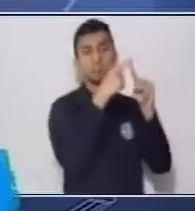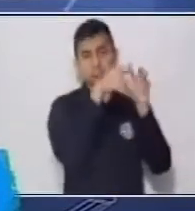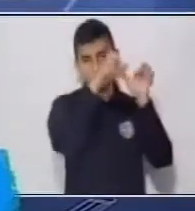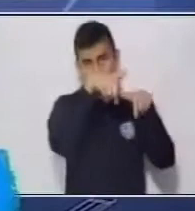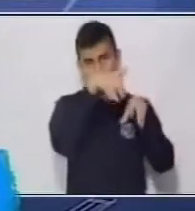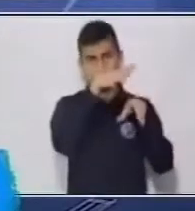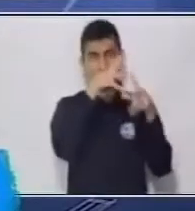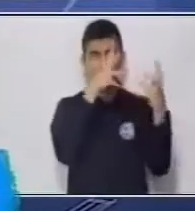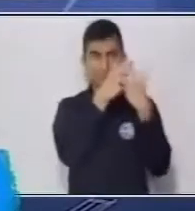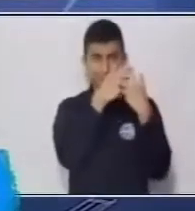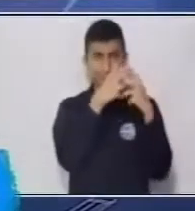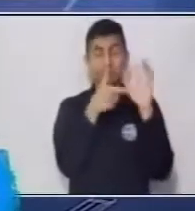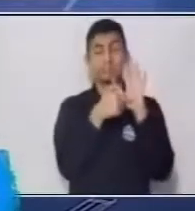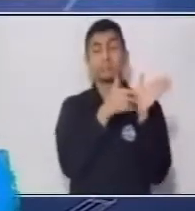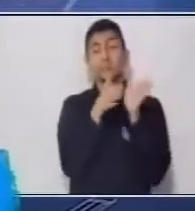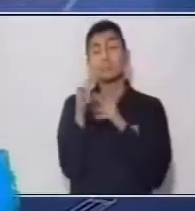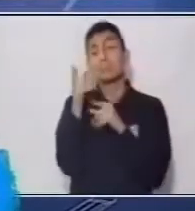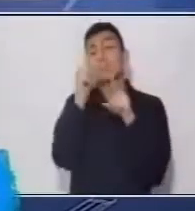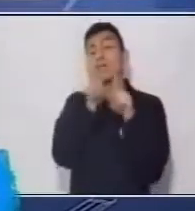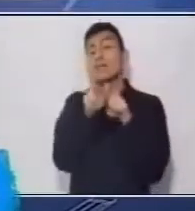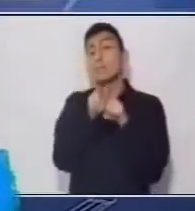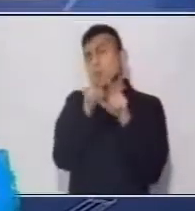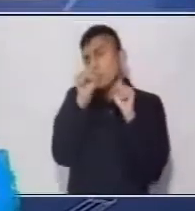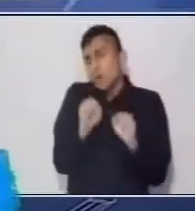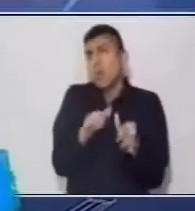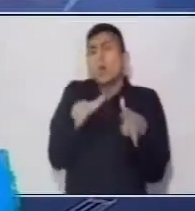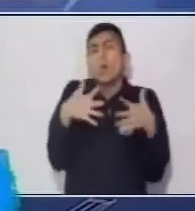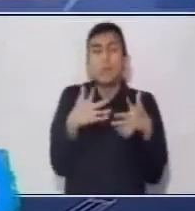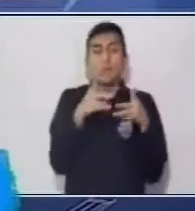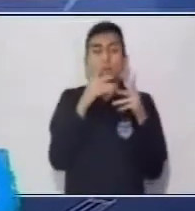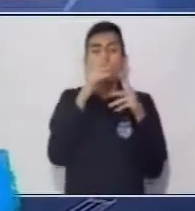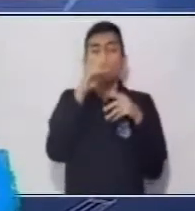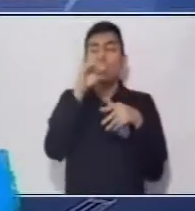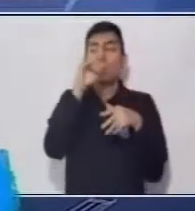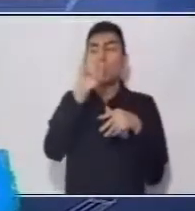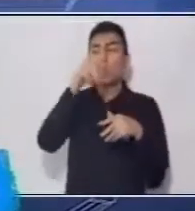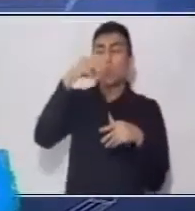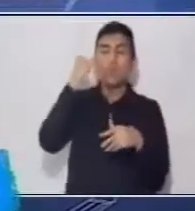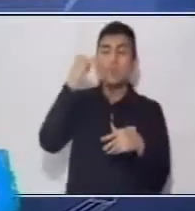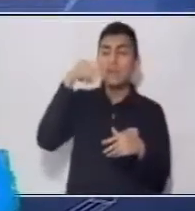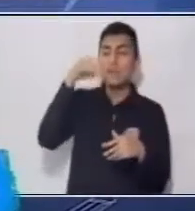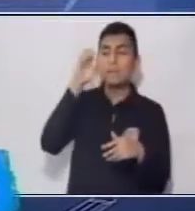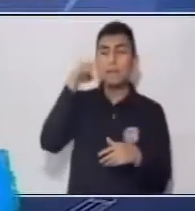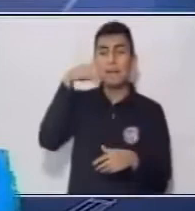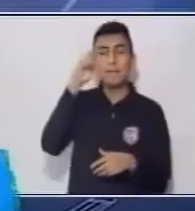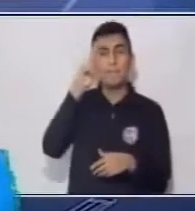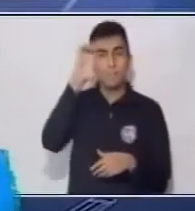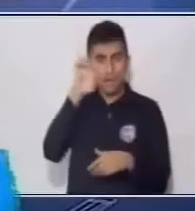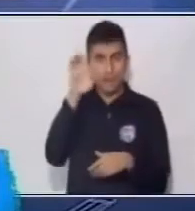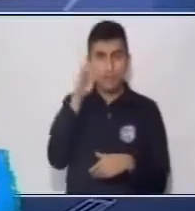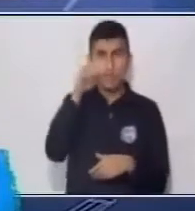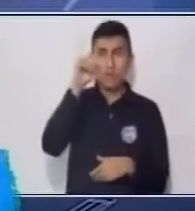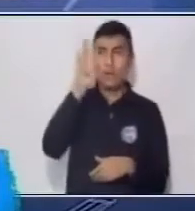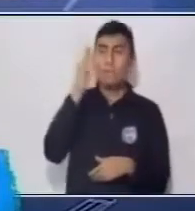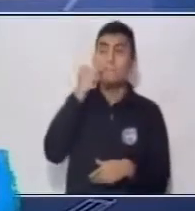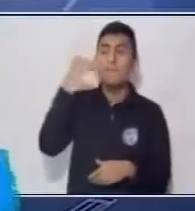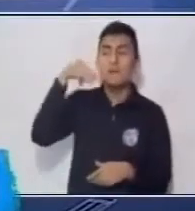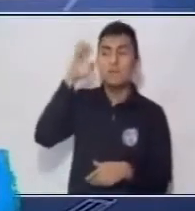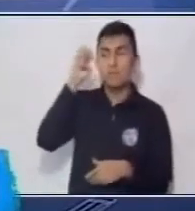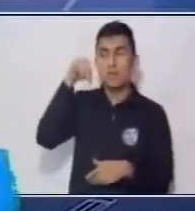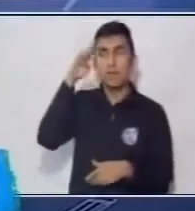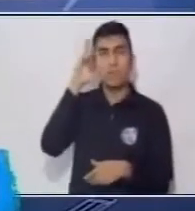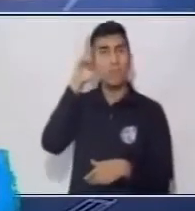hablamos sobre, según la estructura, que puede ser unimembre o puede ser bimembre, y vimos